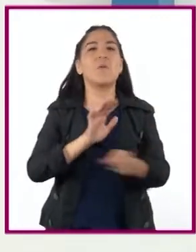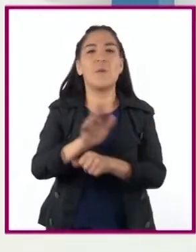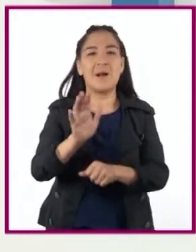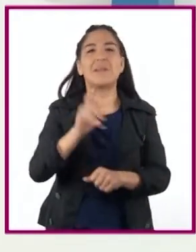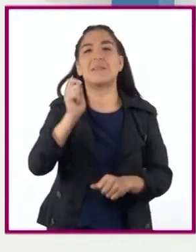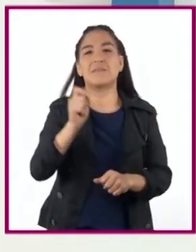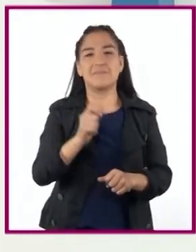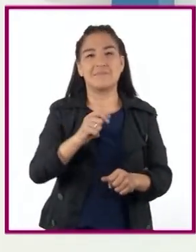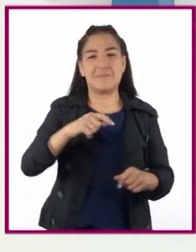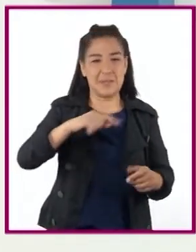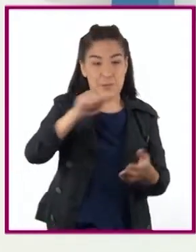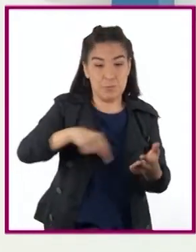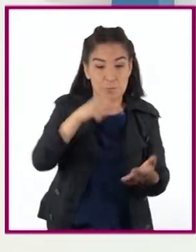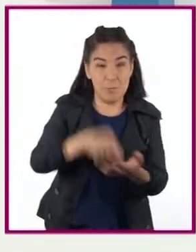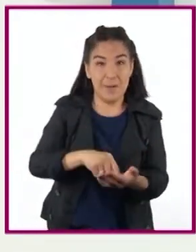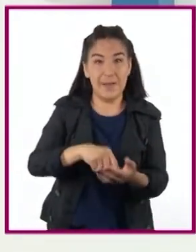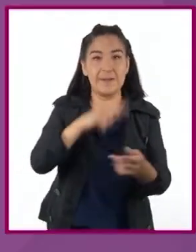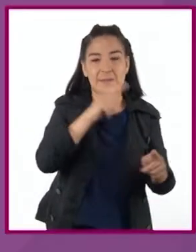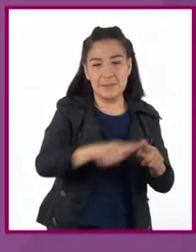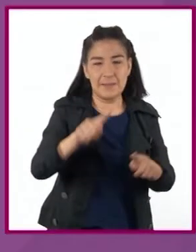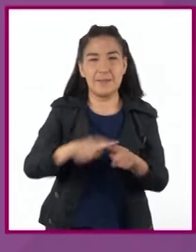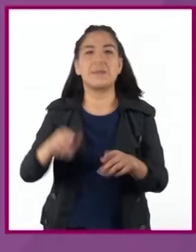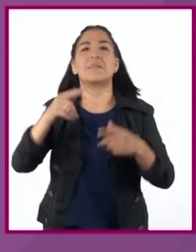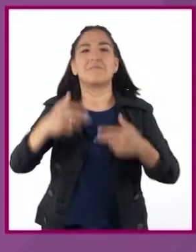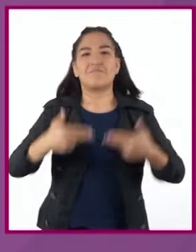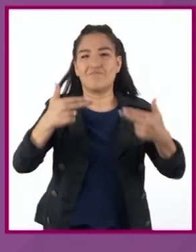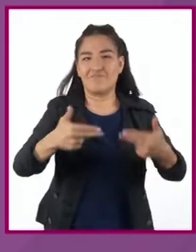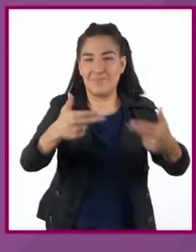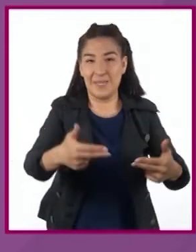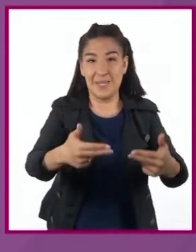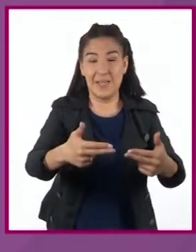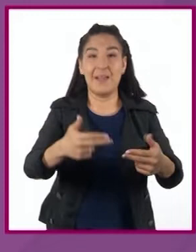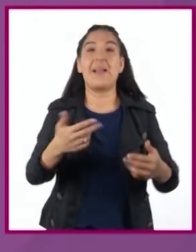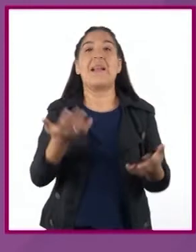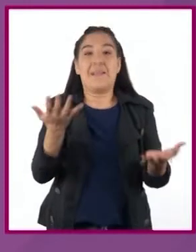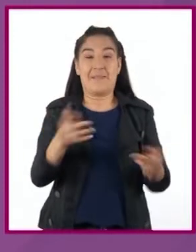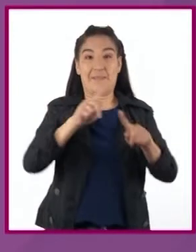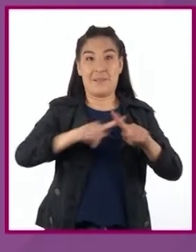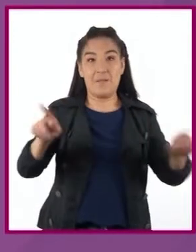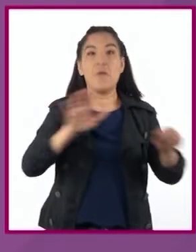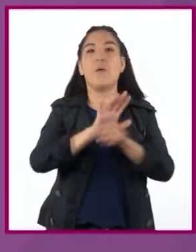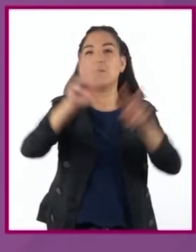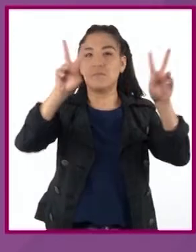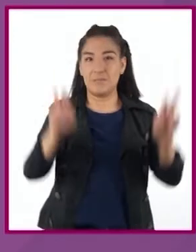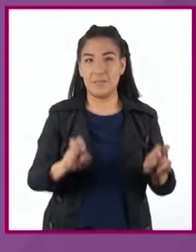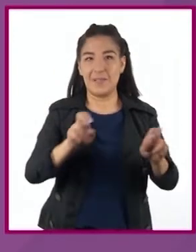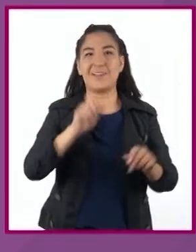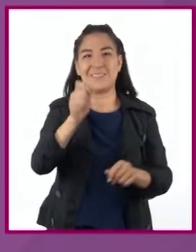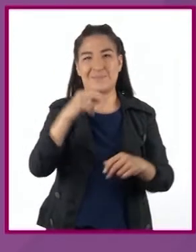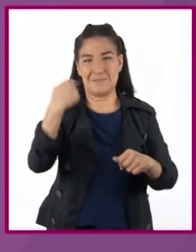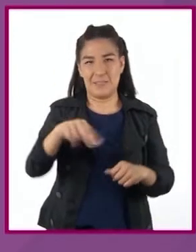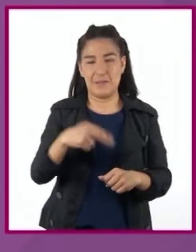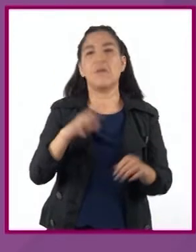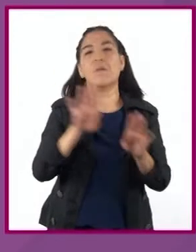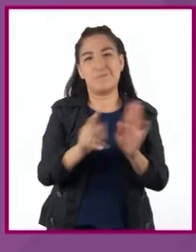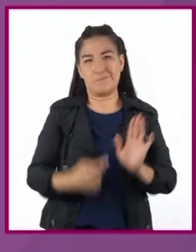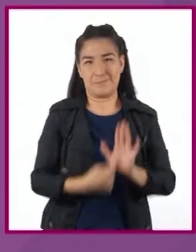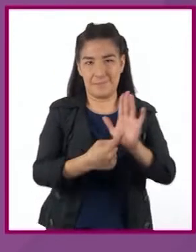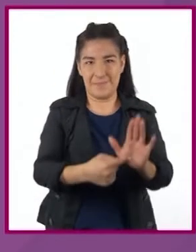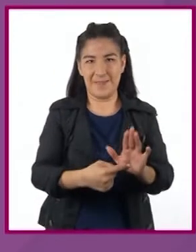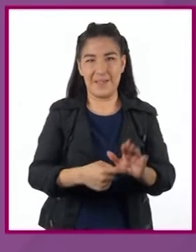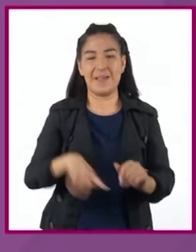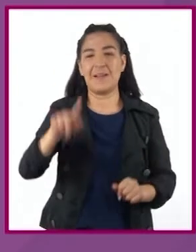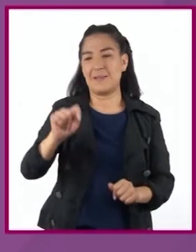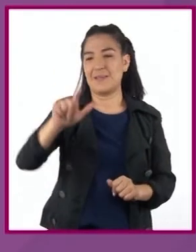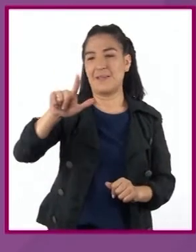identidades igualmente flexibles y mutables. Las diferentes denominaciones que recibieron ilustran este hecho: Caxtlán por